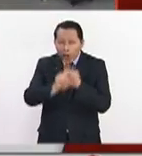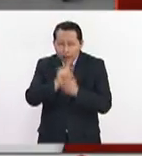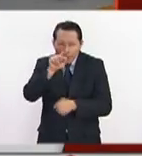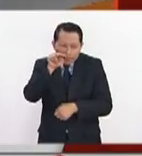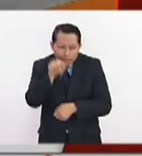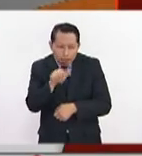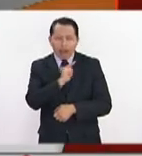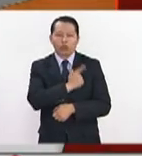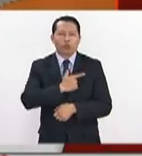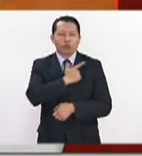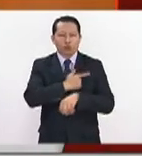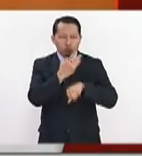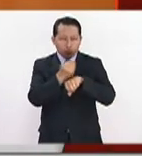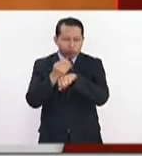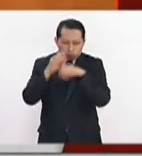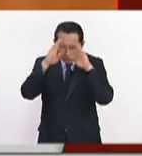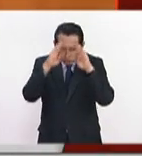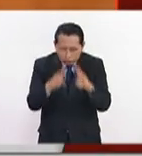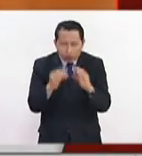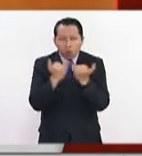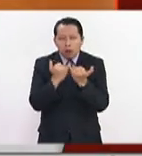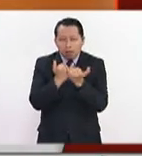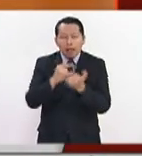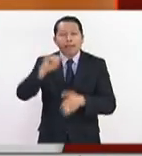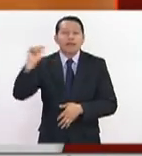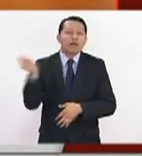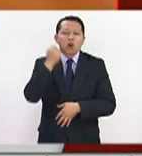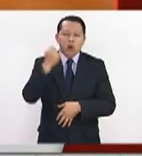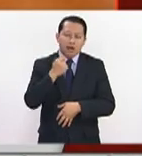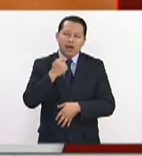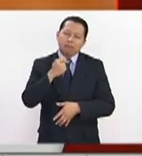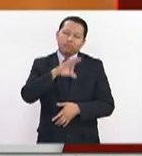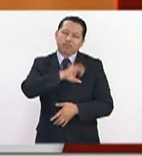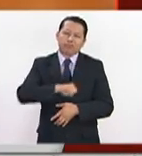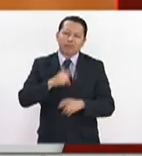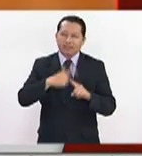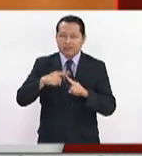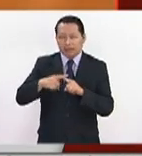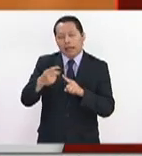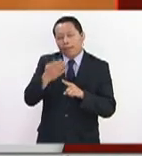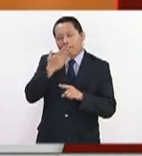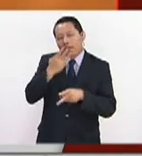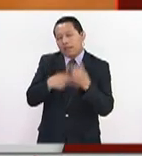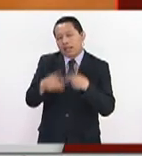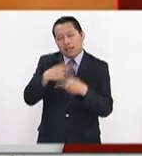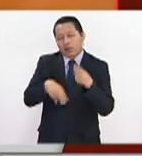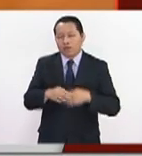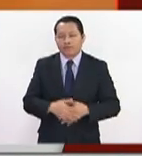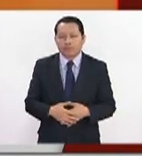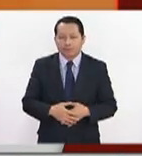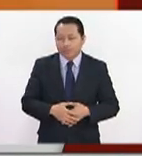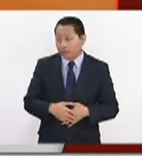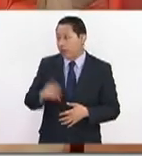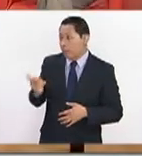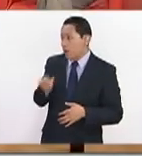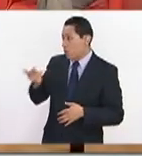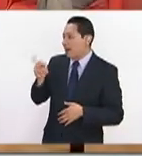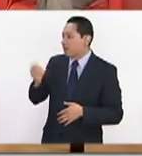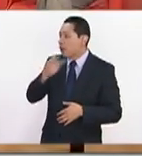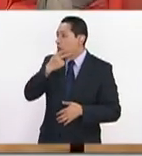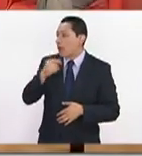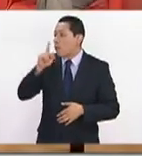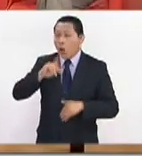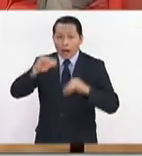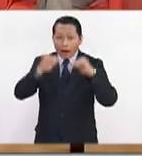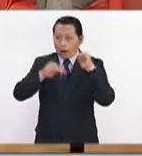le apasione lo que va a ser la tecnología. Todos ellos son bienvenidos a este campus. Y sí le voy a preguntar algo, la paridad